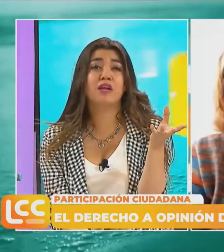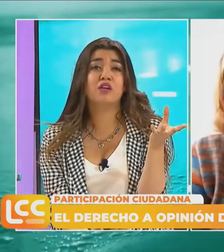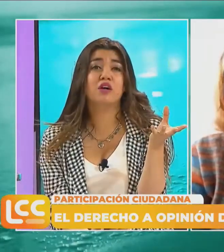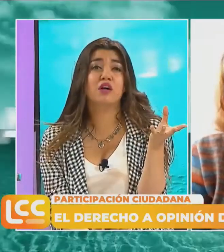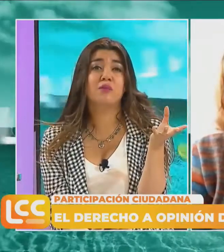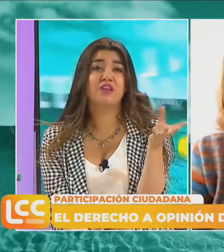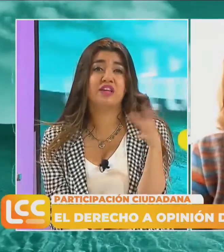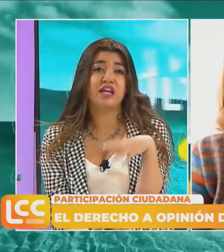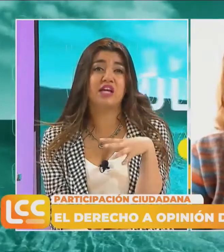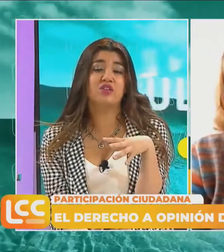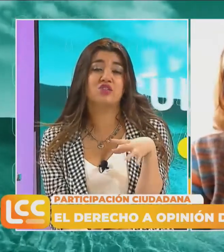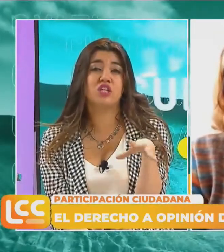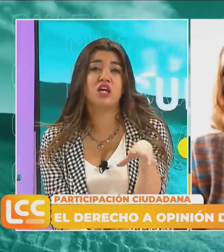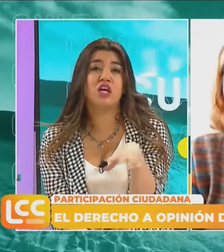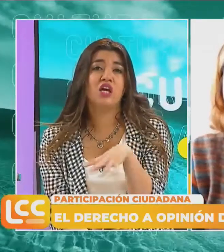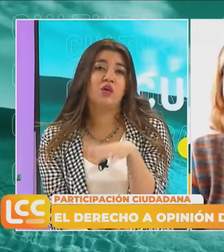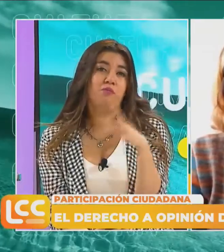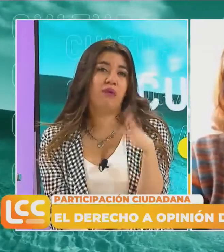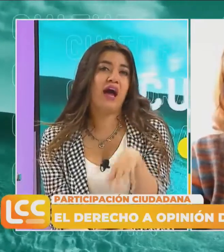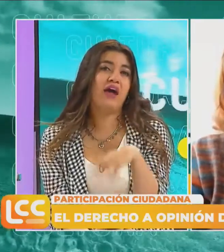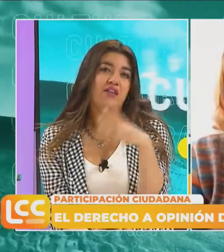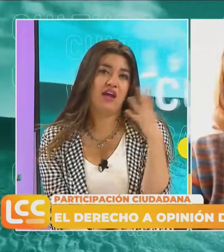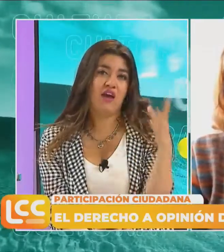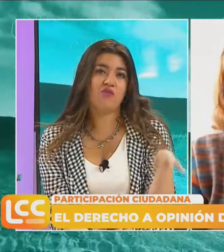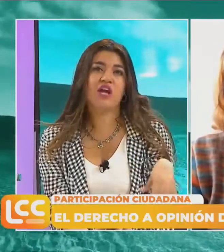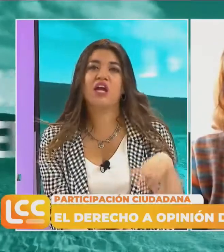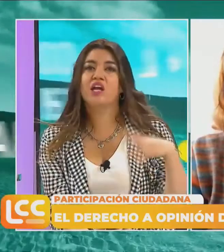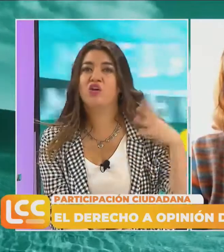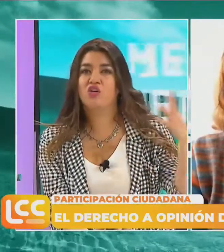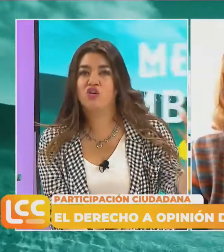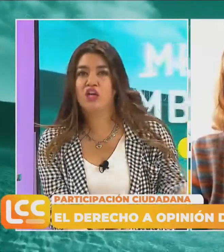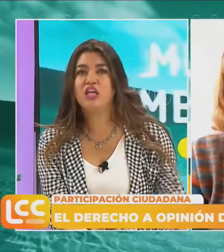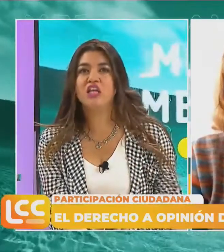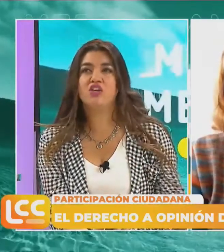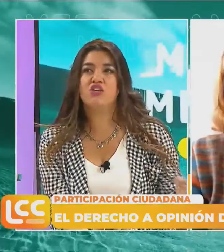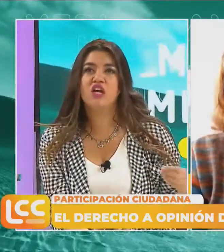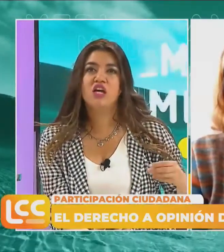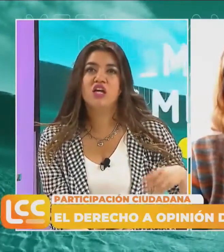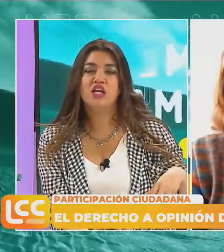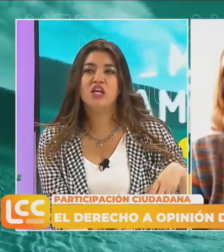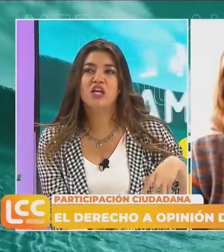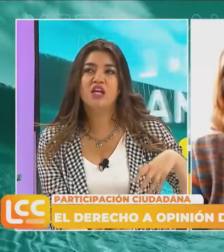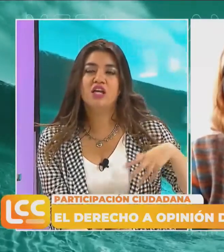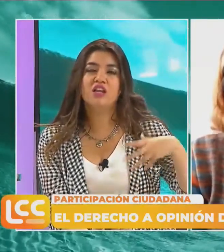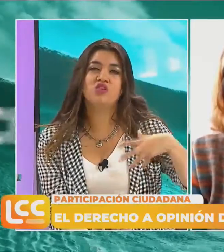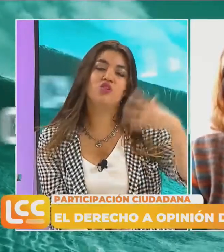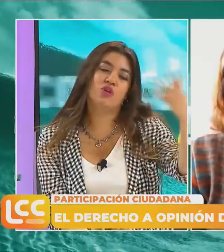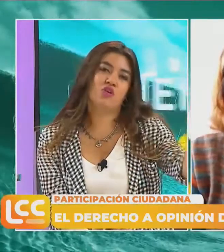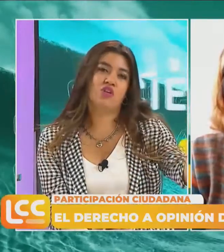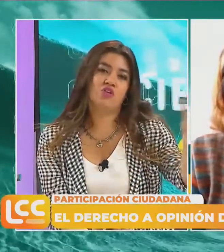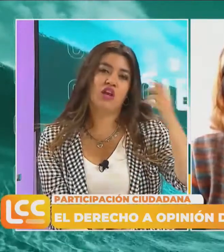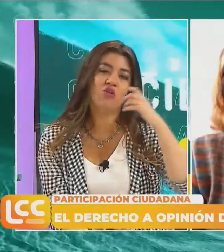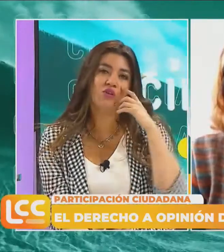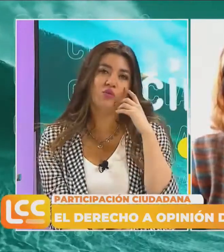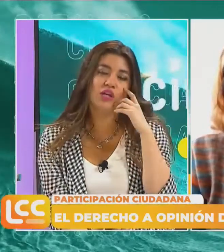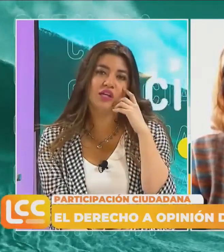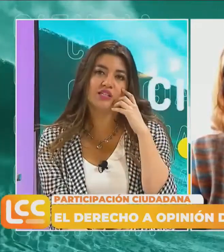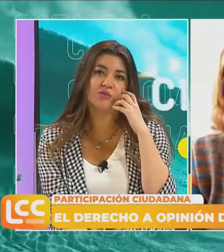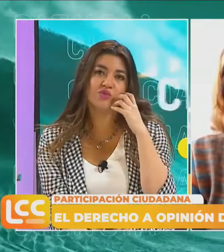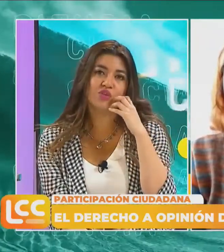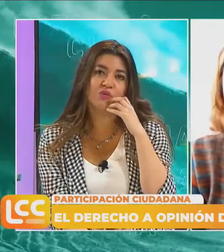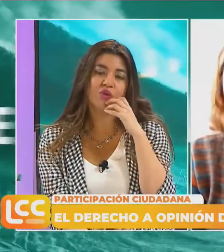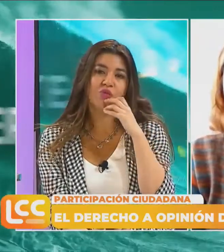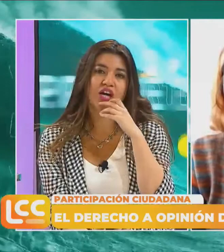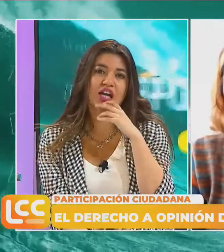sí. completas manifestándose, padres, abuelos, niños. Y dentro de toda la cobertura que